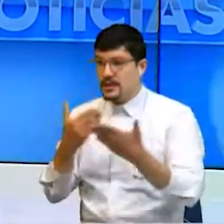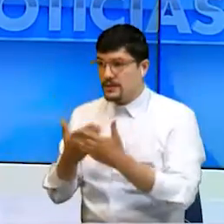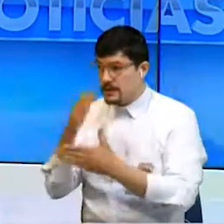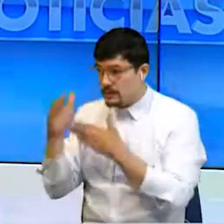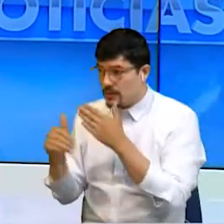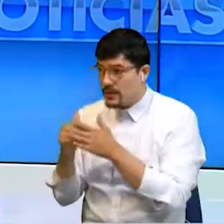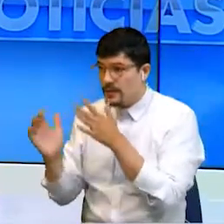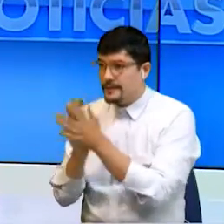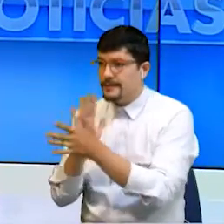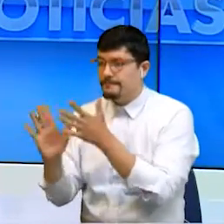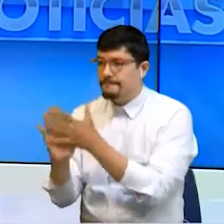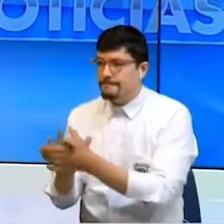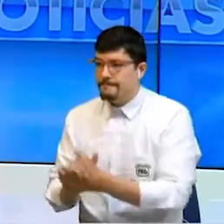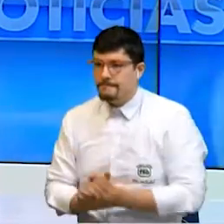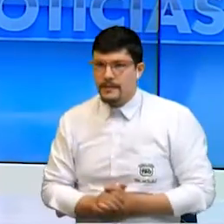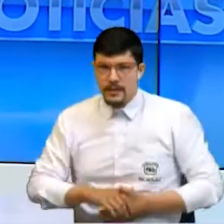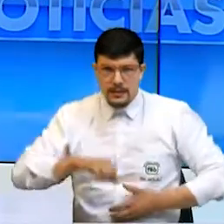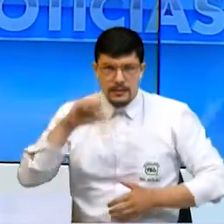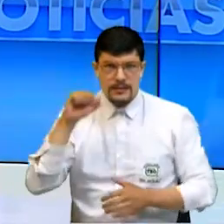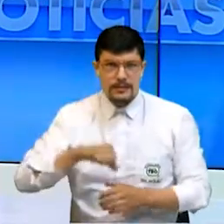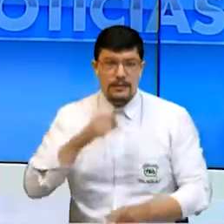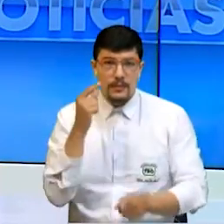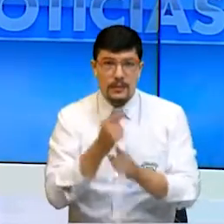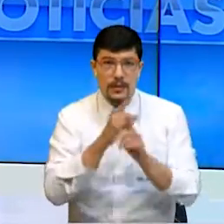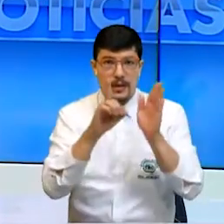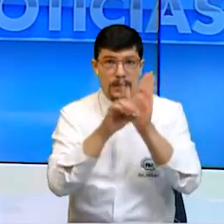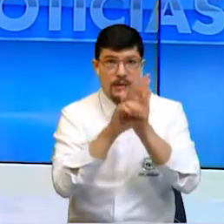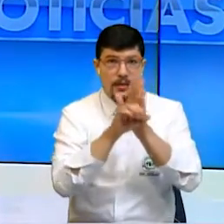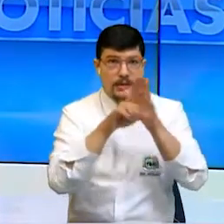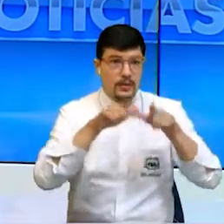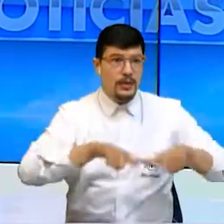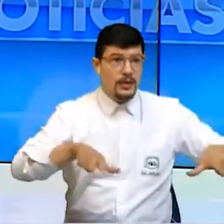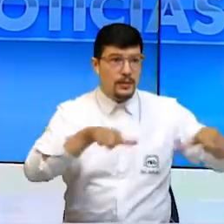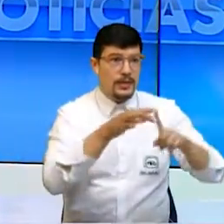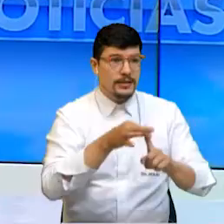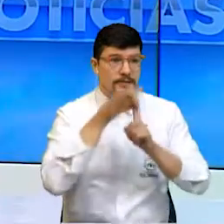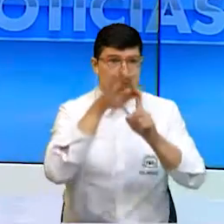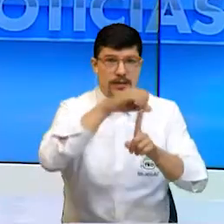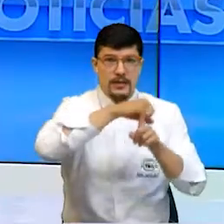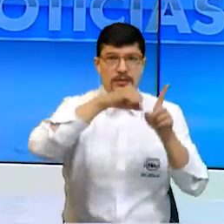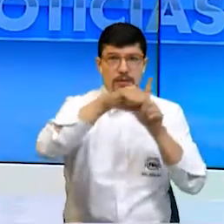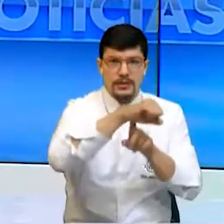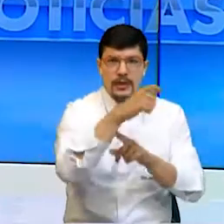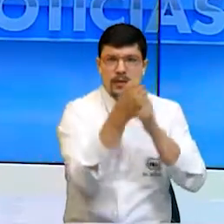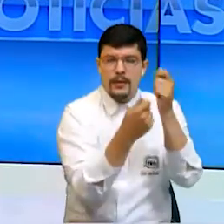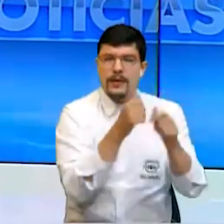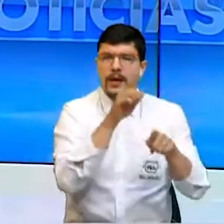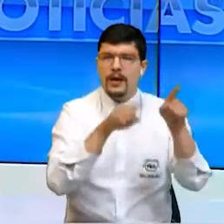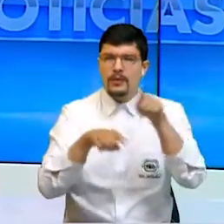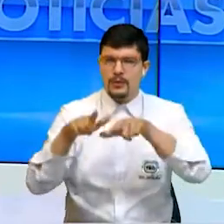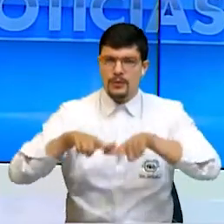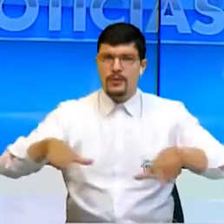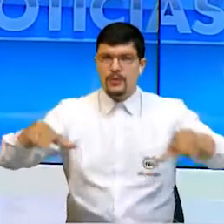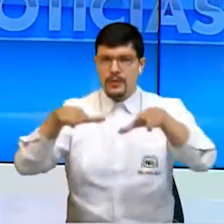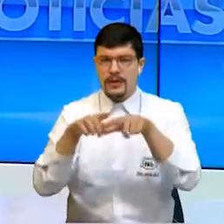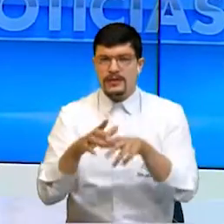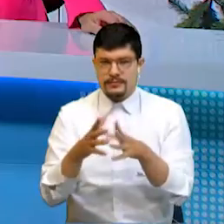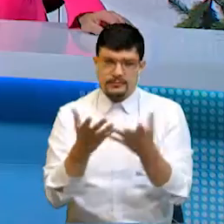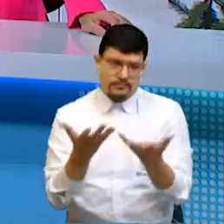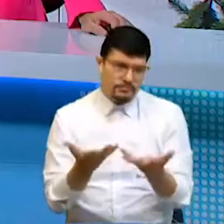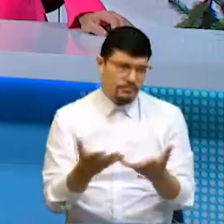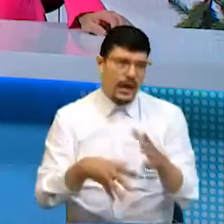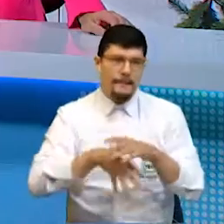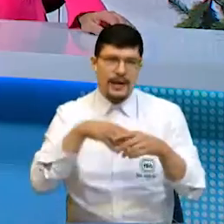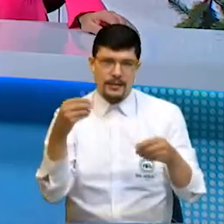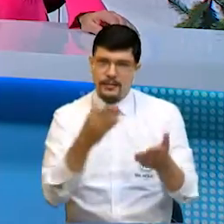y pese a las grandes expectativas que ha generado el decreto de zonas especiales sociales económicas, algunos sectores han quedado por fuera de este.